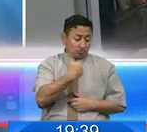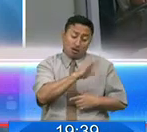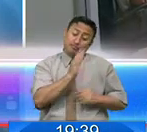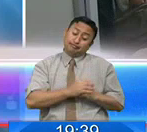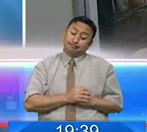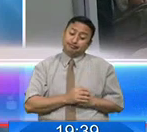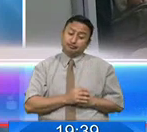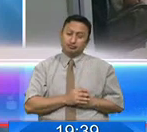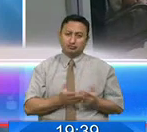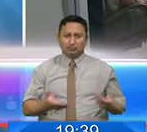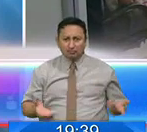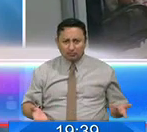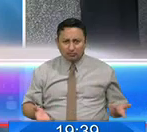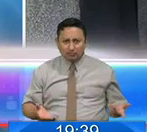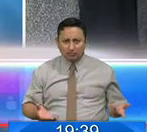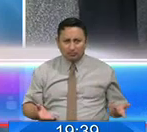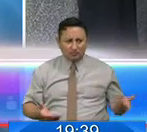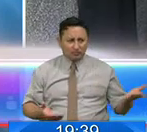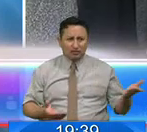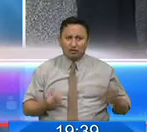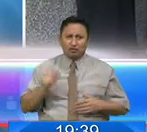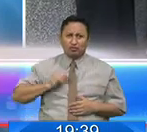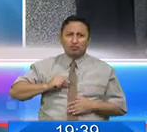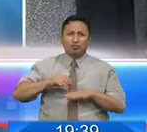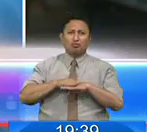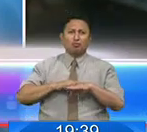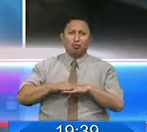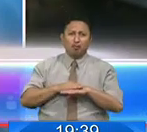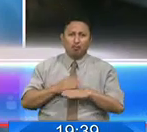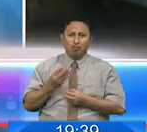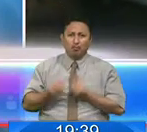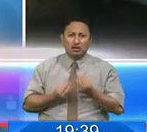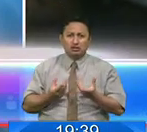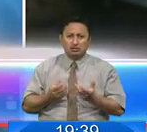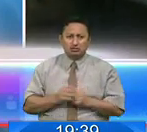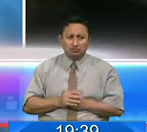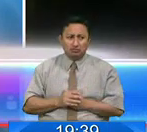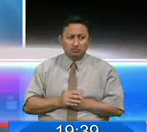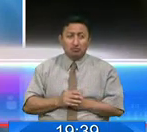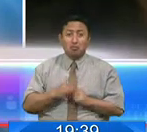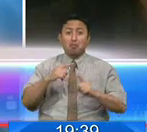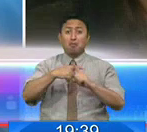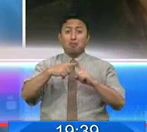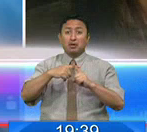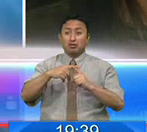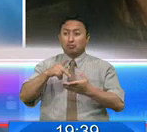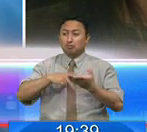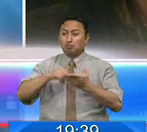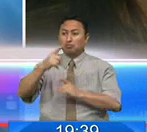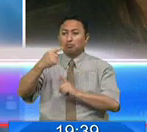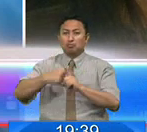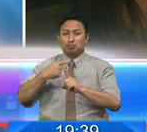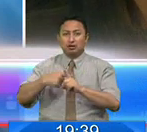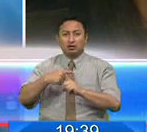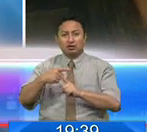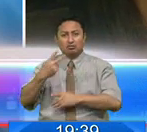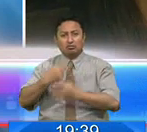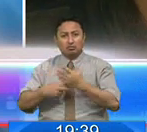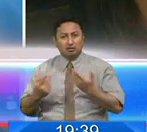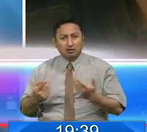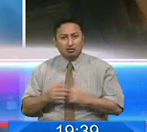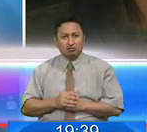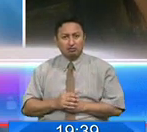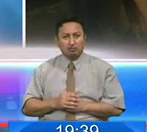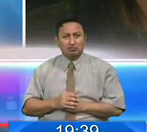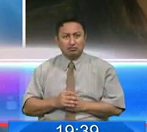escasamente la alcanza tiene un sueldo básico y con eso más de la mitad se va para darle el sustento a su hija en un colegio